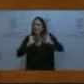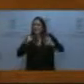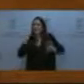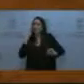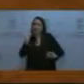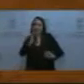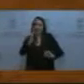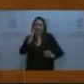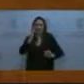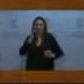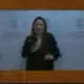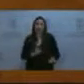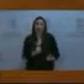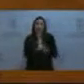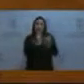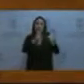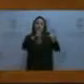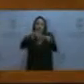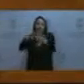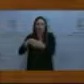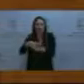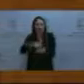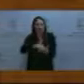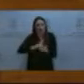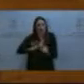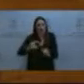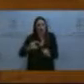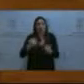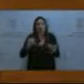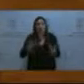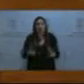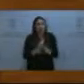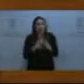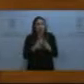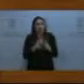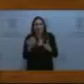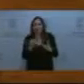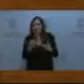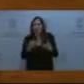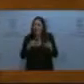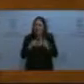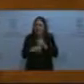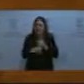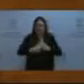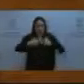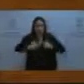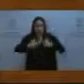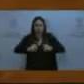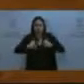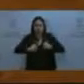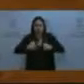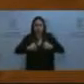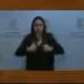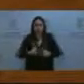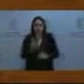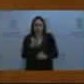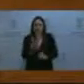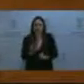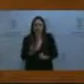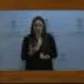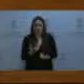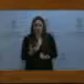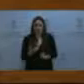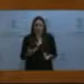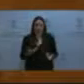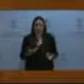contra aquellos colectivos más vulnerables, por lo que la sociedad en sí misma ha de combatirlo con toda firmeza, con todas sus fuerzas, con toda aquella firmeza